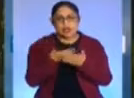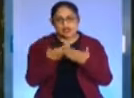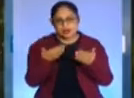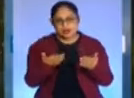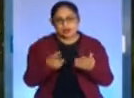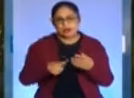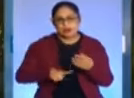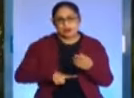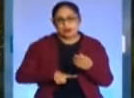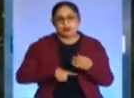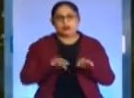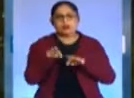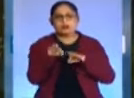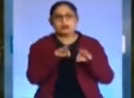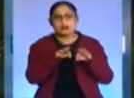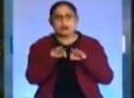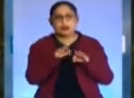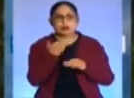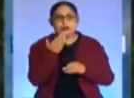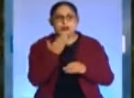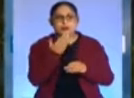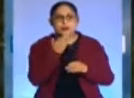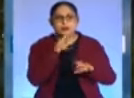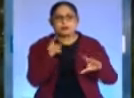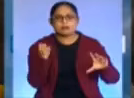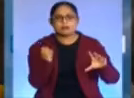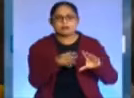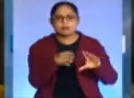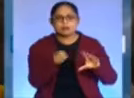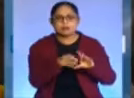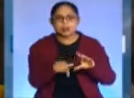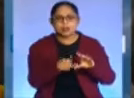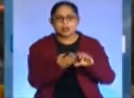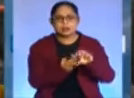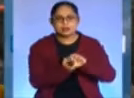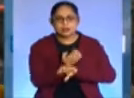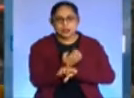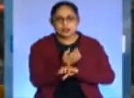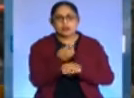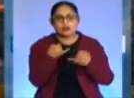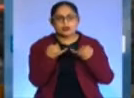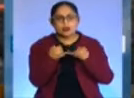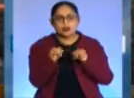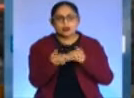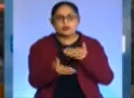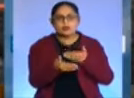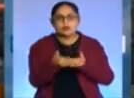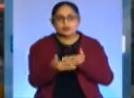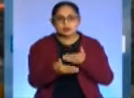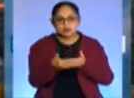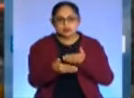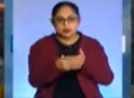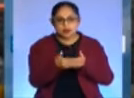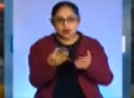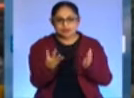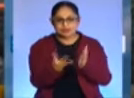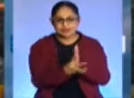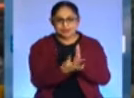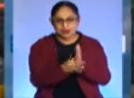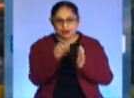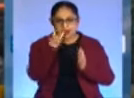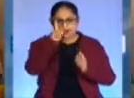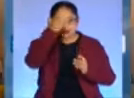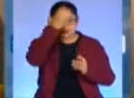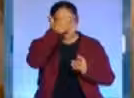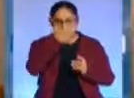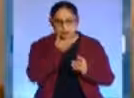gubernamental se ha trabajado para generar condiciones de inversiones a la entidad y adelantó la inauguración de una nueva planta de ArcelorMittal en Lázaro